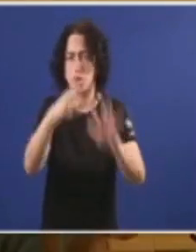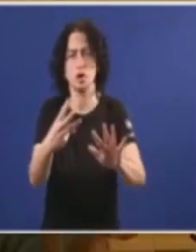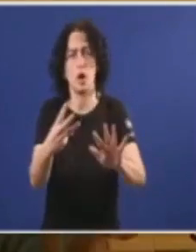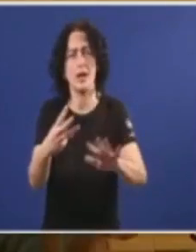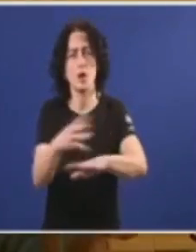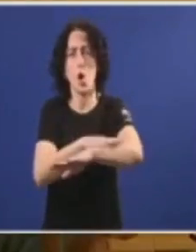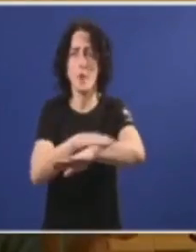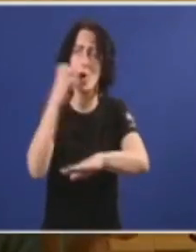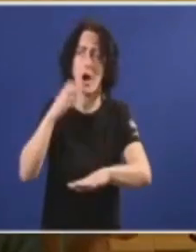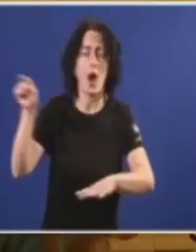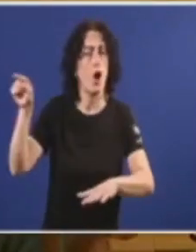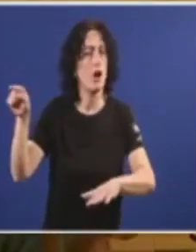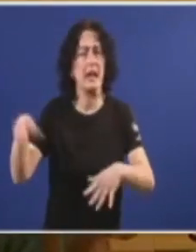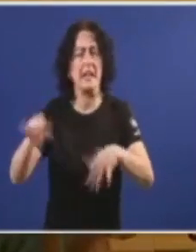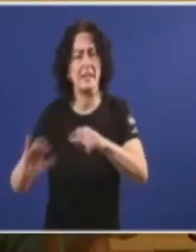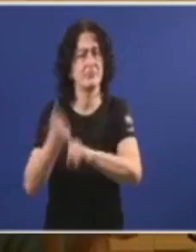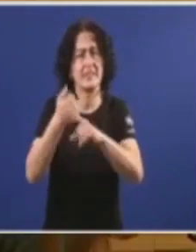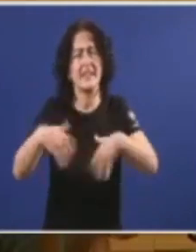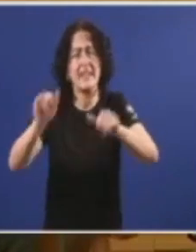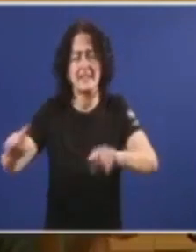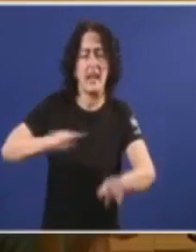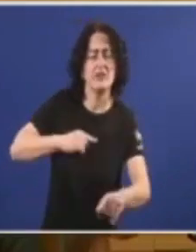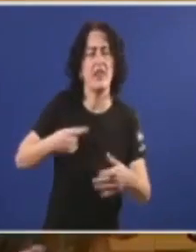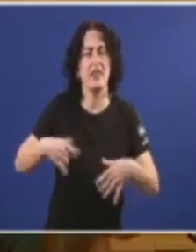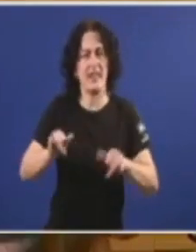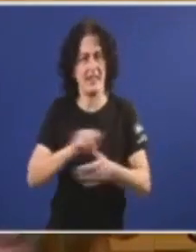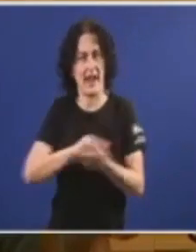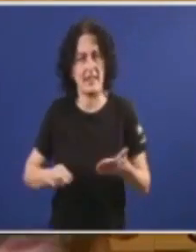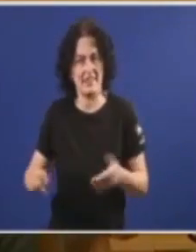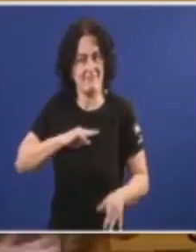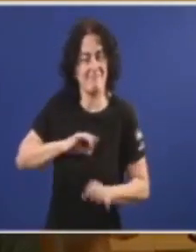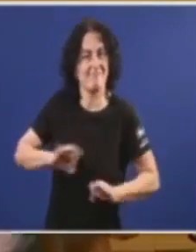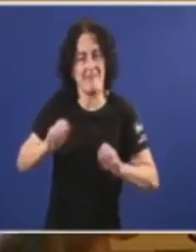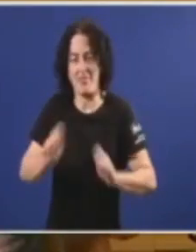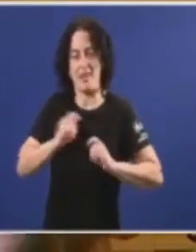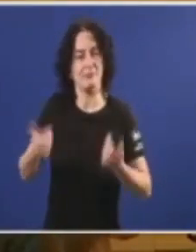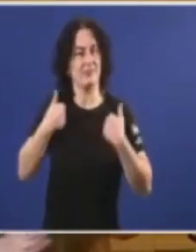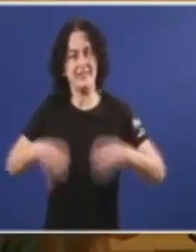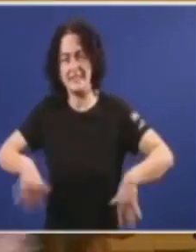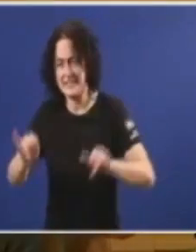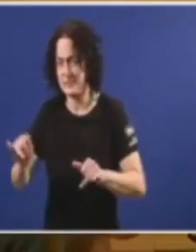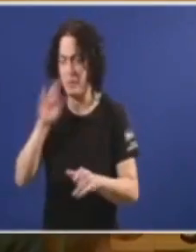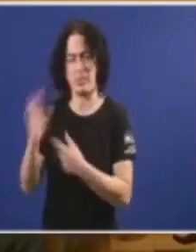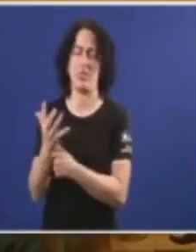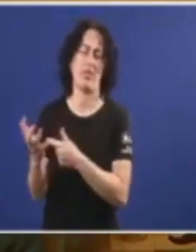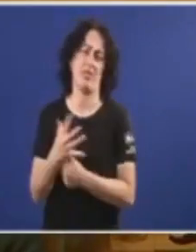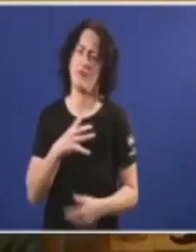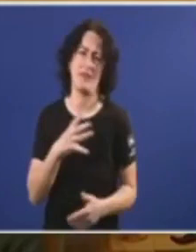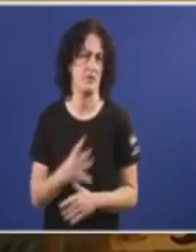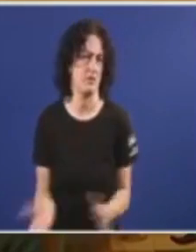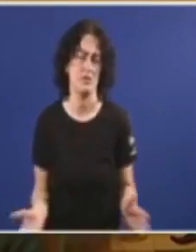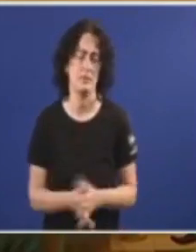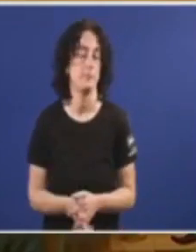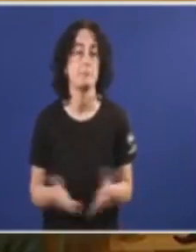señor Rajoy e non conseguiu ningunha soa transferencia para Galiza, señor Feijóo? Pero que clase de tomadura de pelo esta? É que, mire,